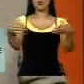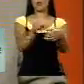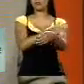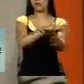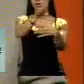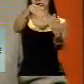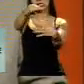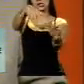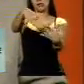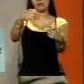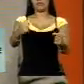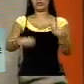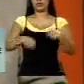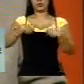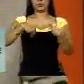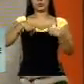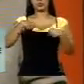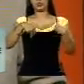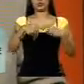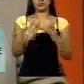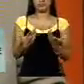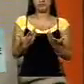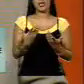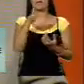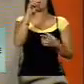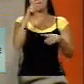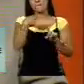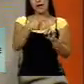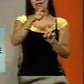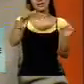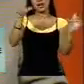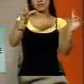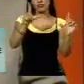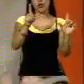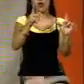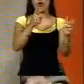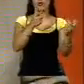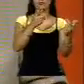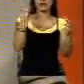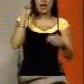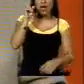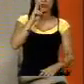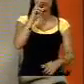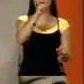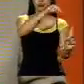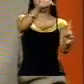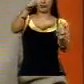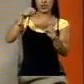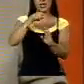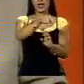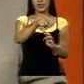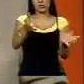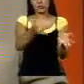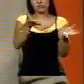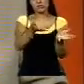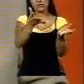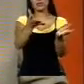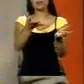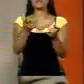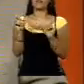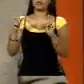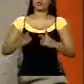producción petrolera. El presidente Hugo Chávez instó a la Organización de Países Exportadores de Petróleo, OPEP, a ajustar de